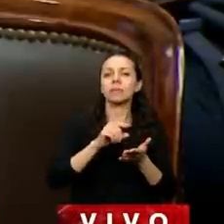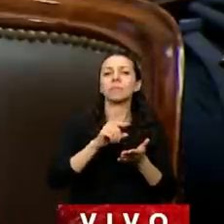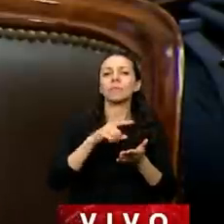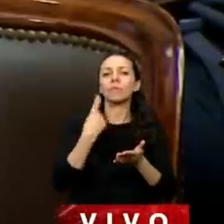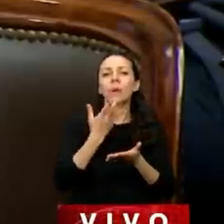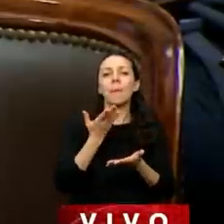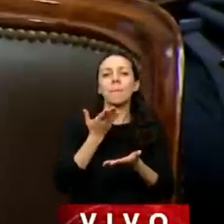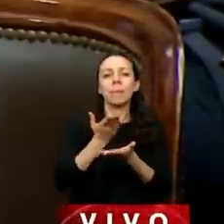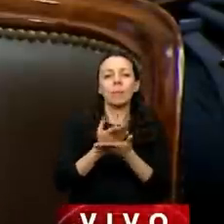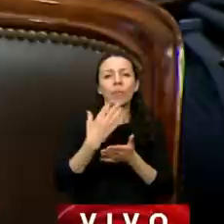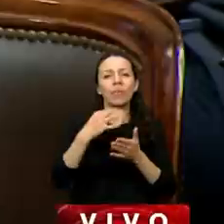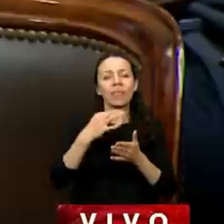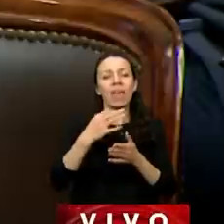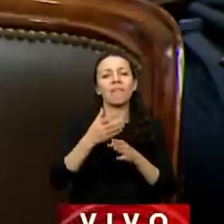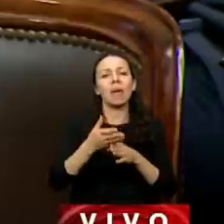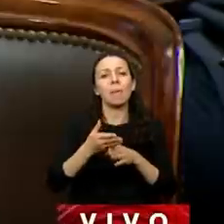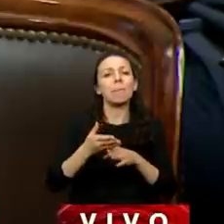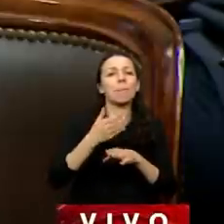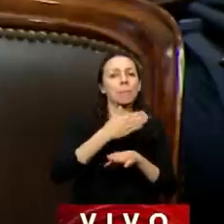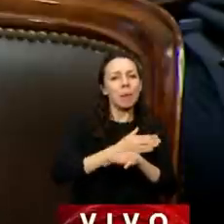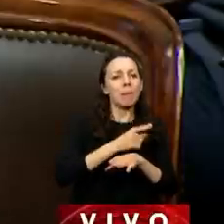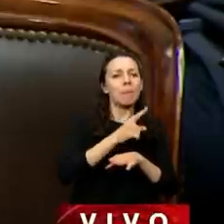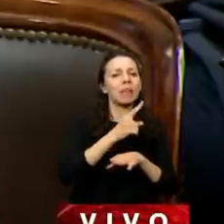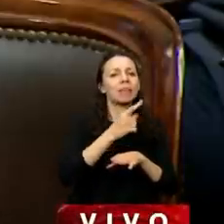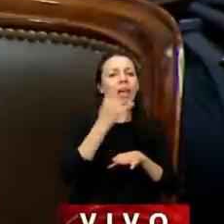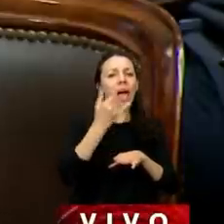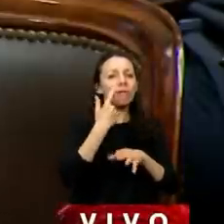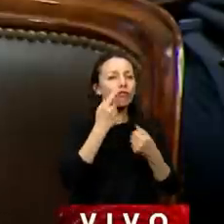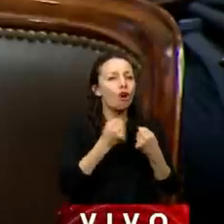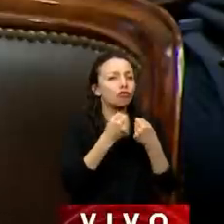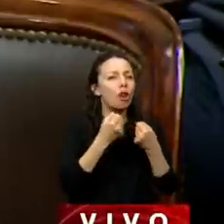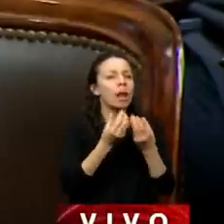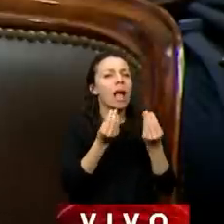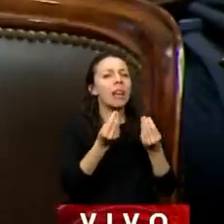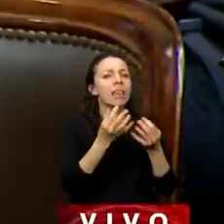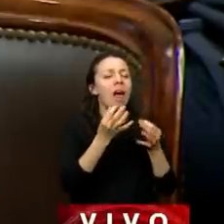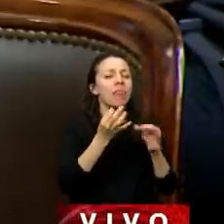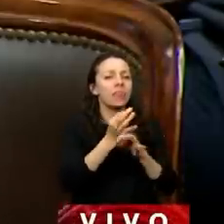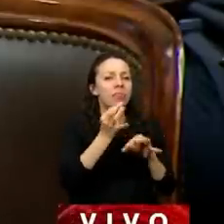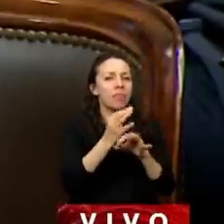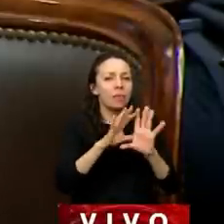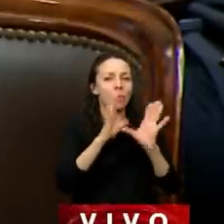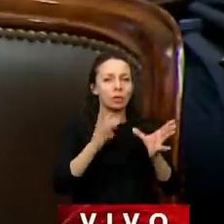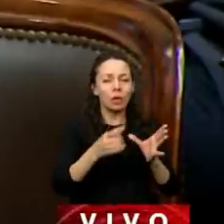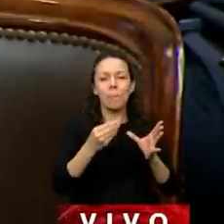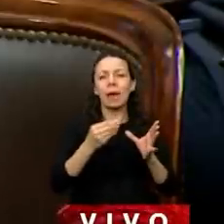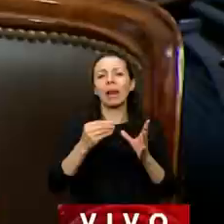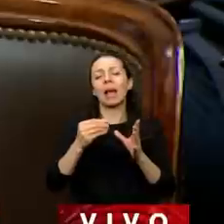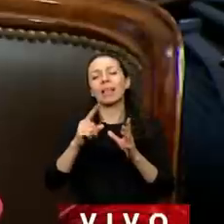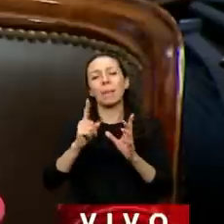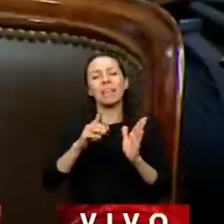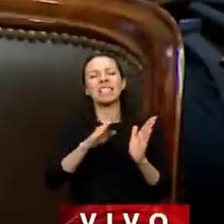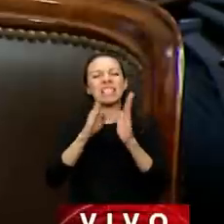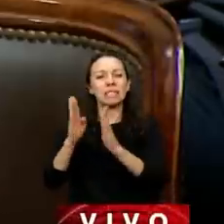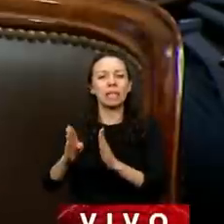existieran condiciones previas de acreditación de calidad también para la generación de ciclos complementarios de formación